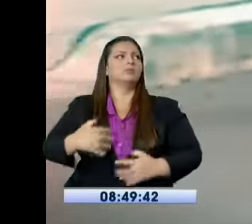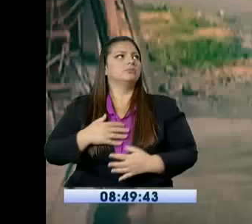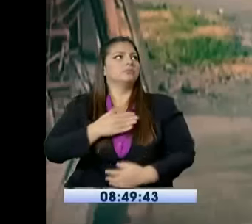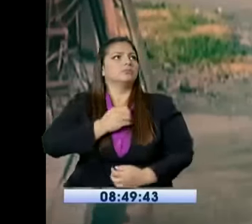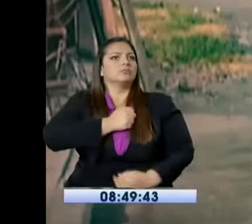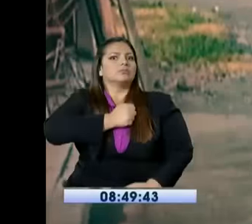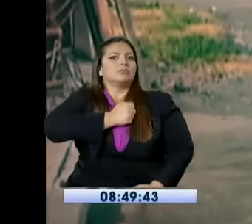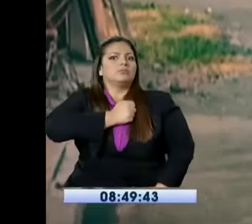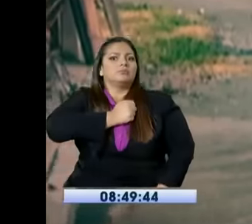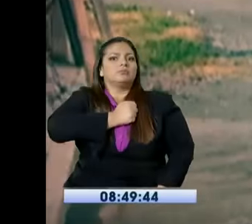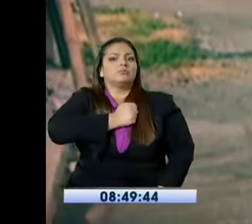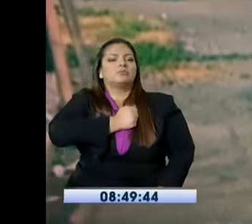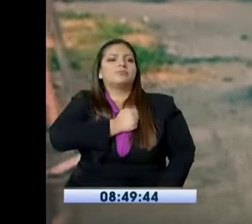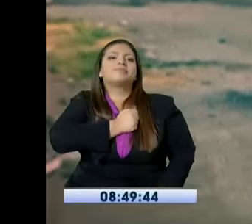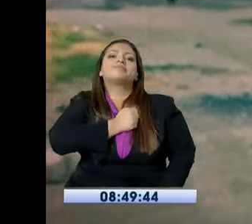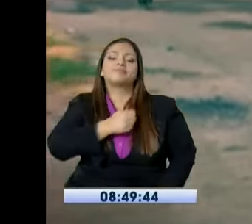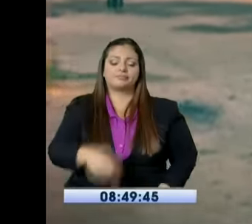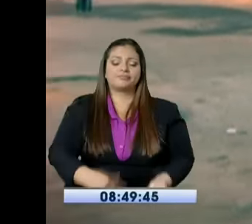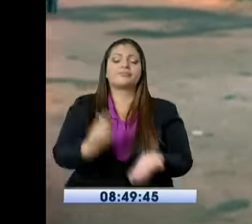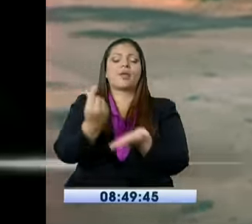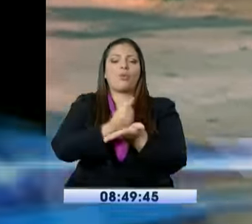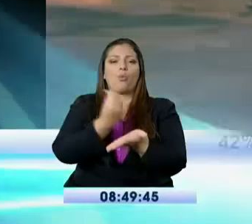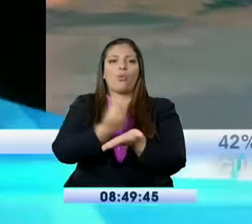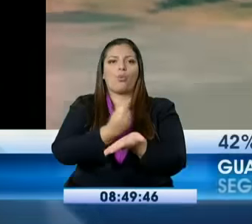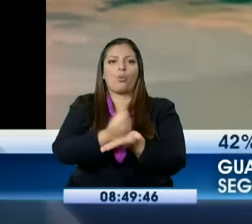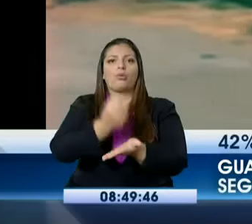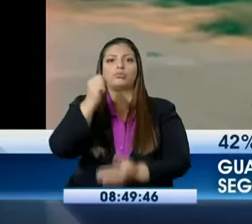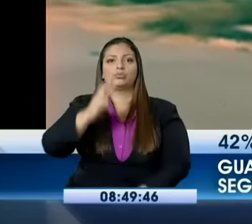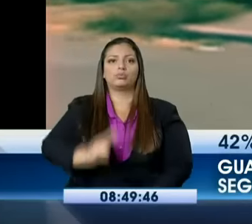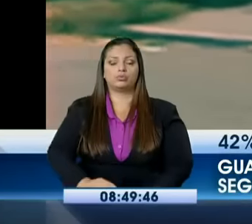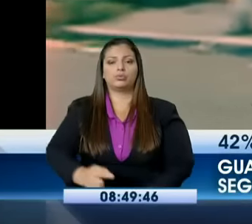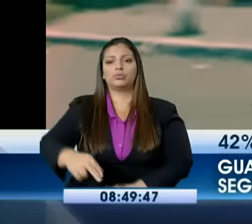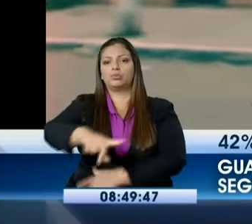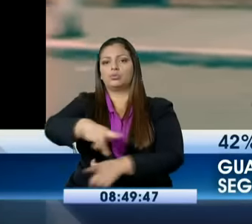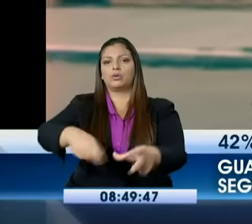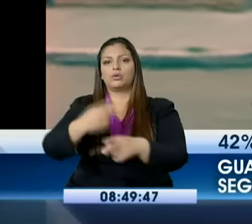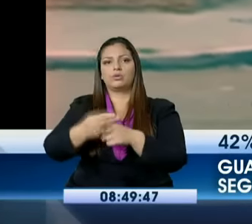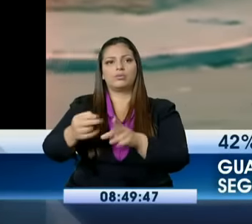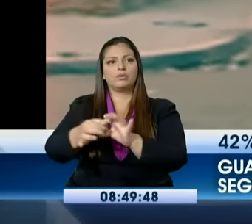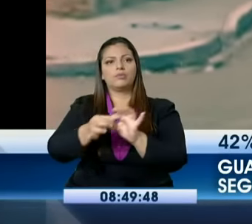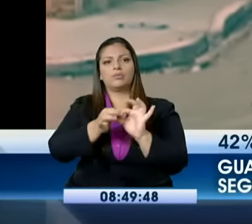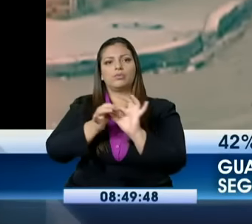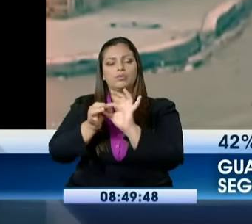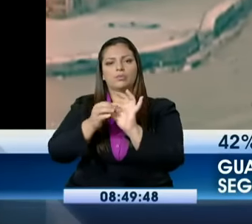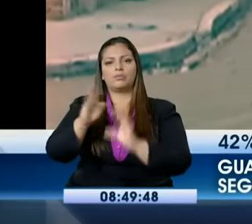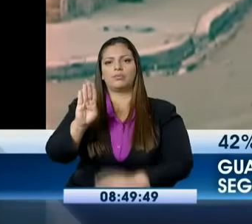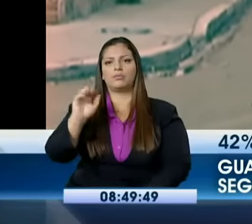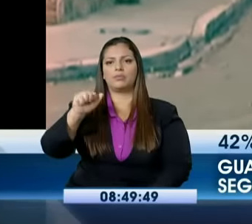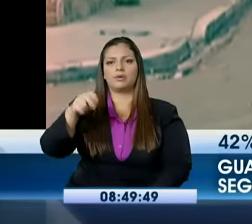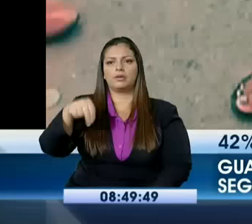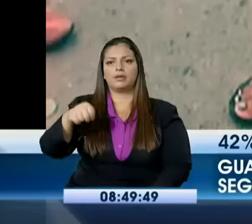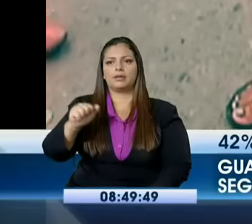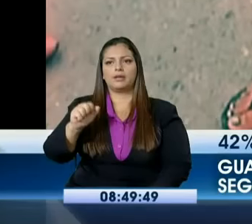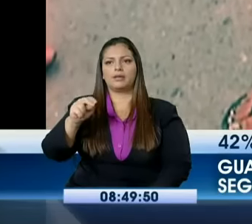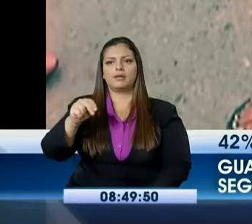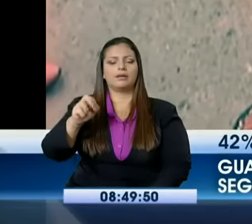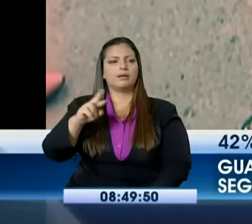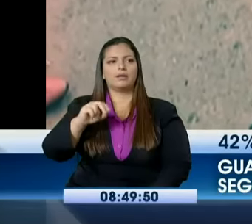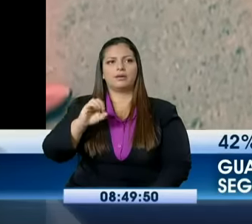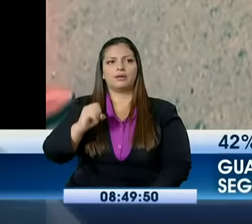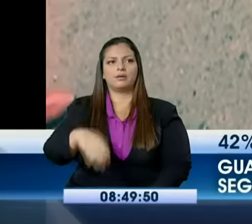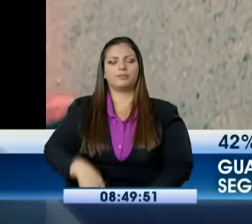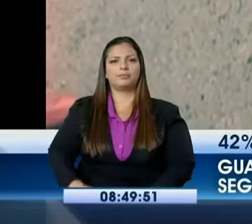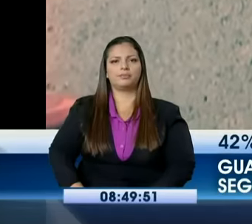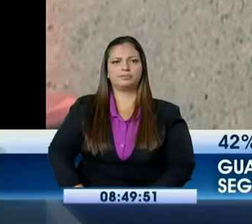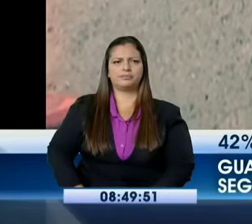Sur. Un sector que en los años 70 abrazó a los inmigrantes del centro del país y la zona costera de Manabí. Sí, como de